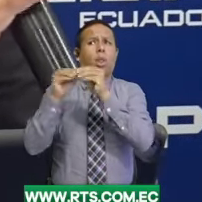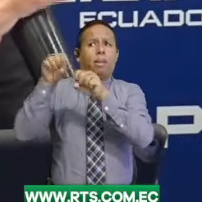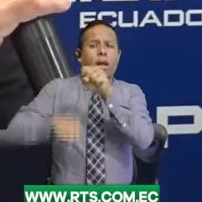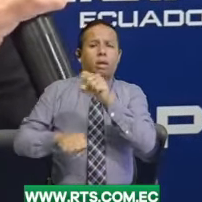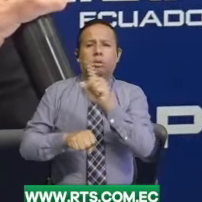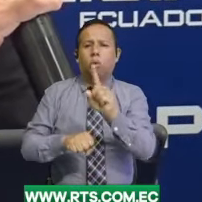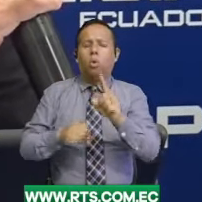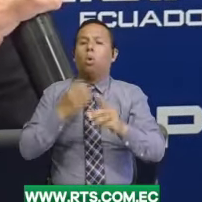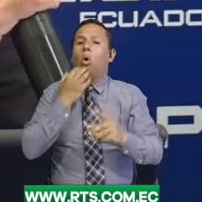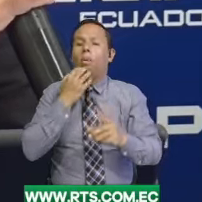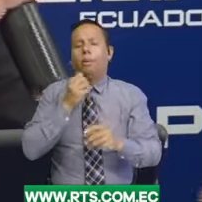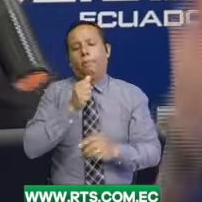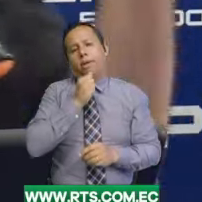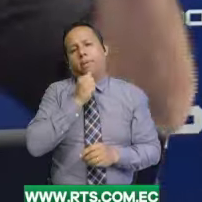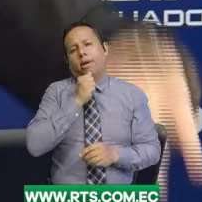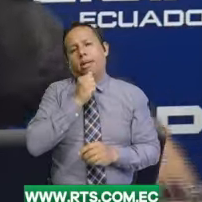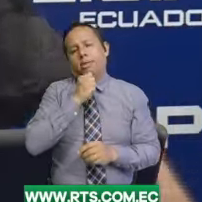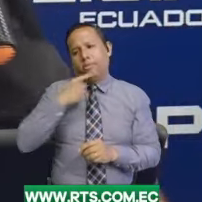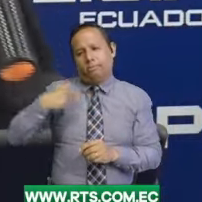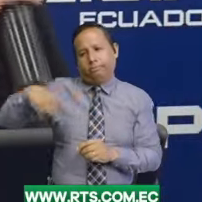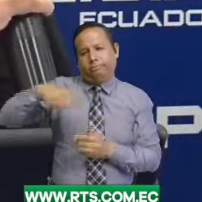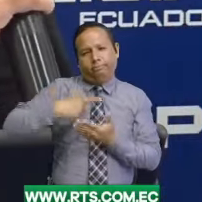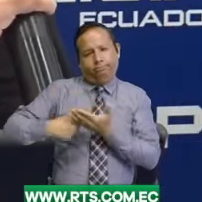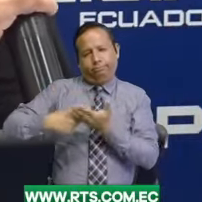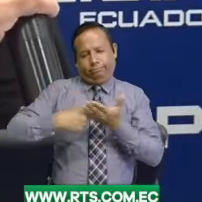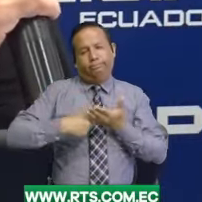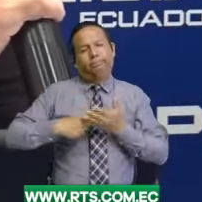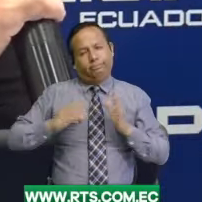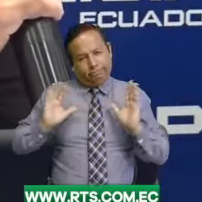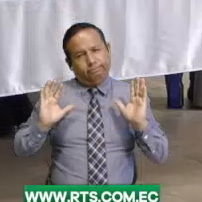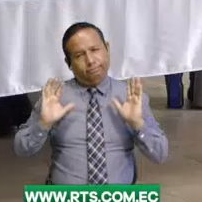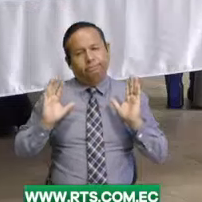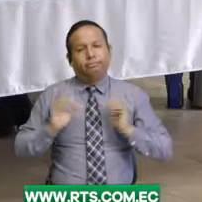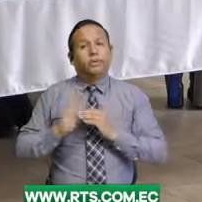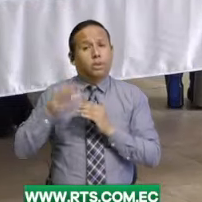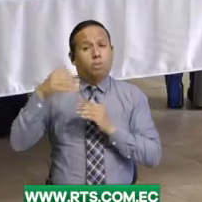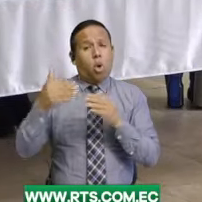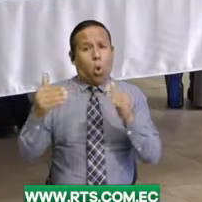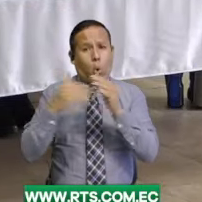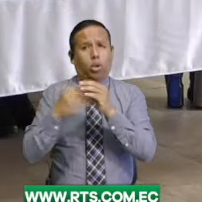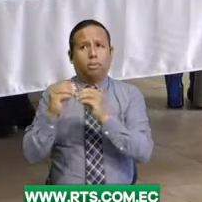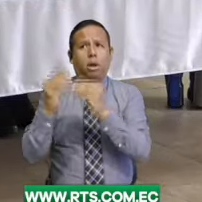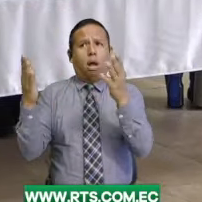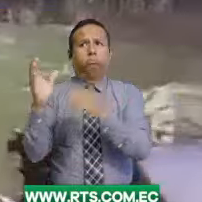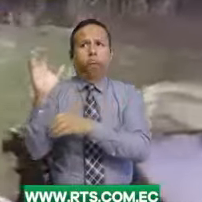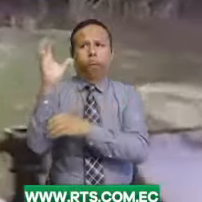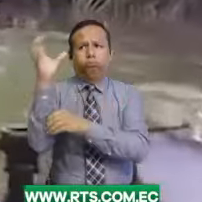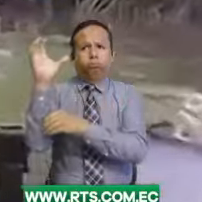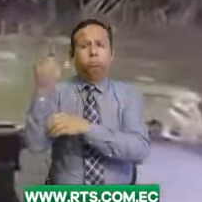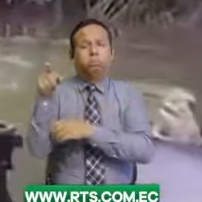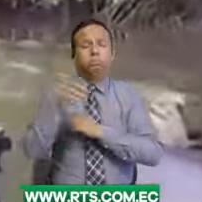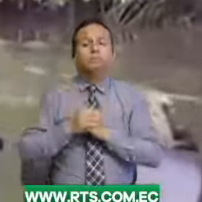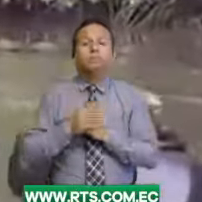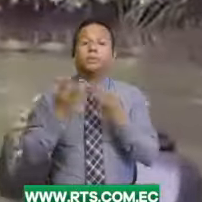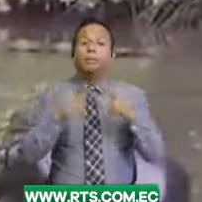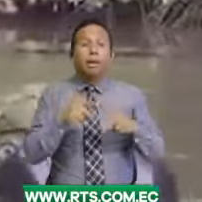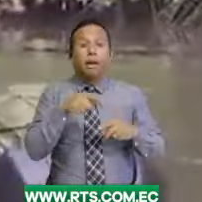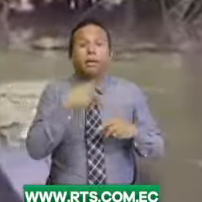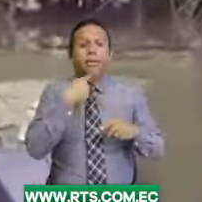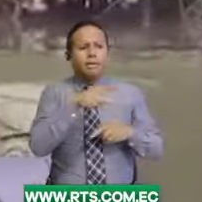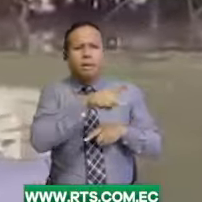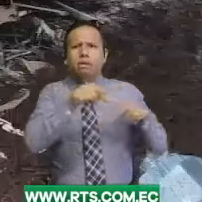es información que se tiene que manejar de carácter reservado. Desde el bloque de seguridad también se dieron detalles del semisumergible en